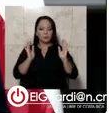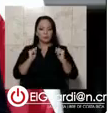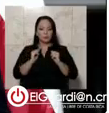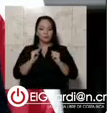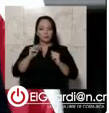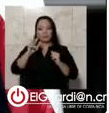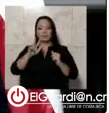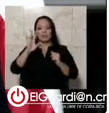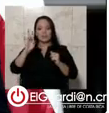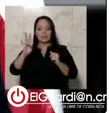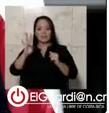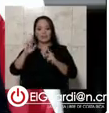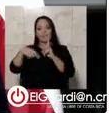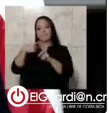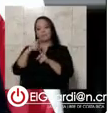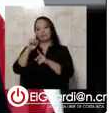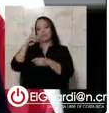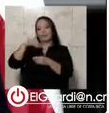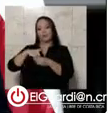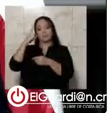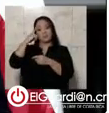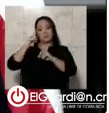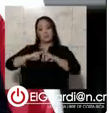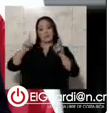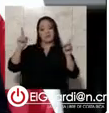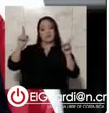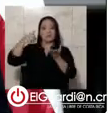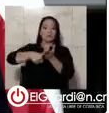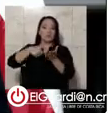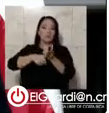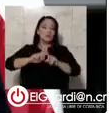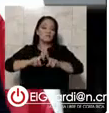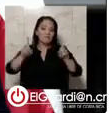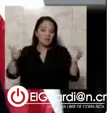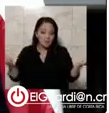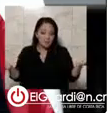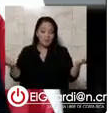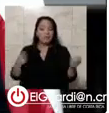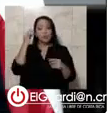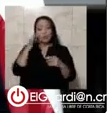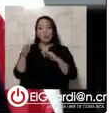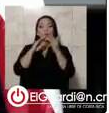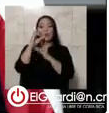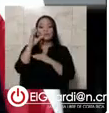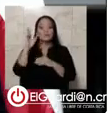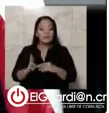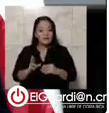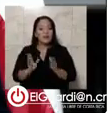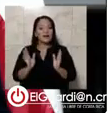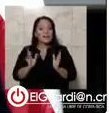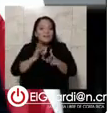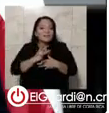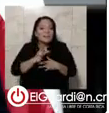37 más una diputada pensaron diferente, votaron diferente, y yo creo que el pueblo de Costa Rica interesantemente